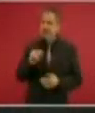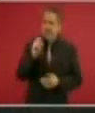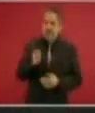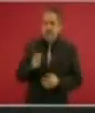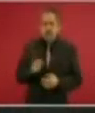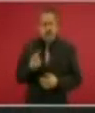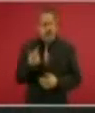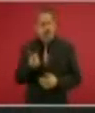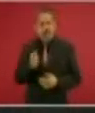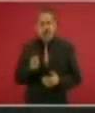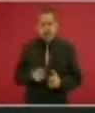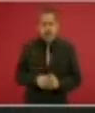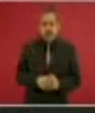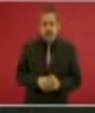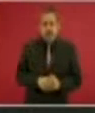sacar